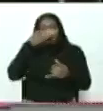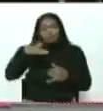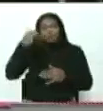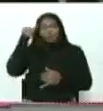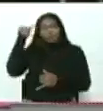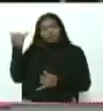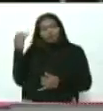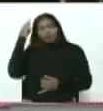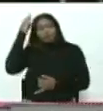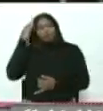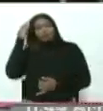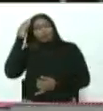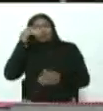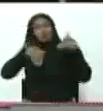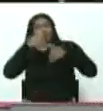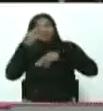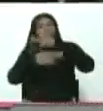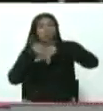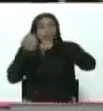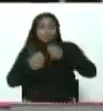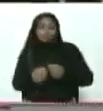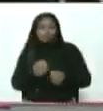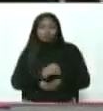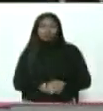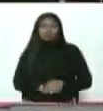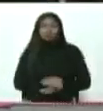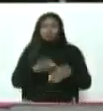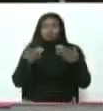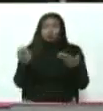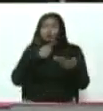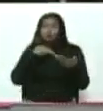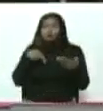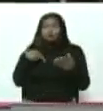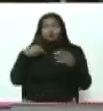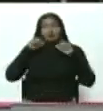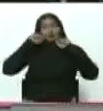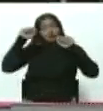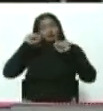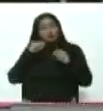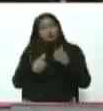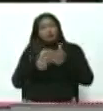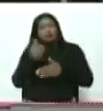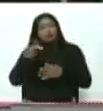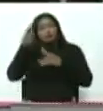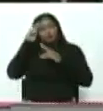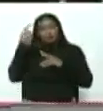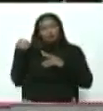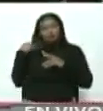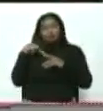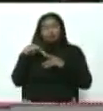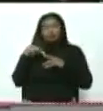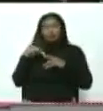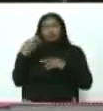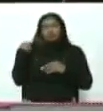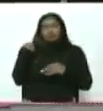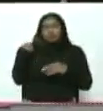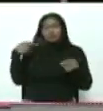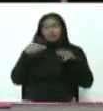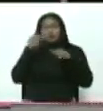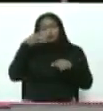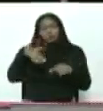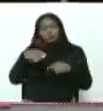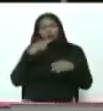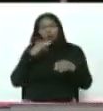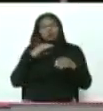inteligente, consciente, vota por la revolución, cuando nosotros ganemos con más razón, corazón debemos llamar a ese pueblo